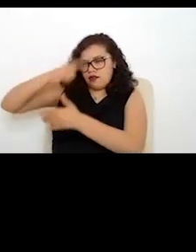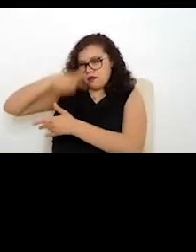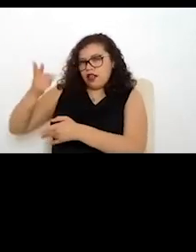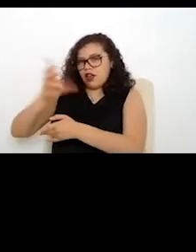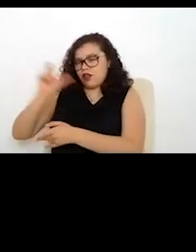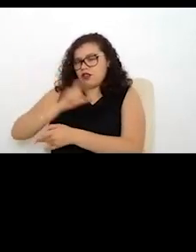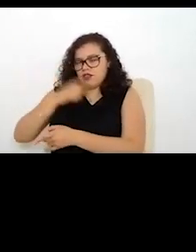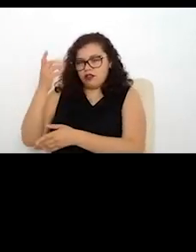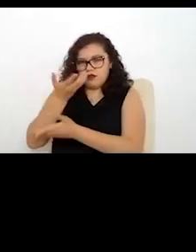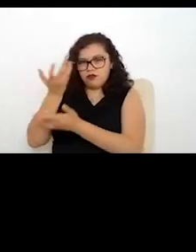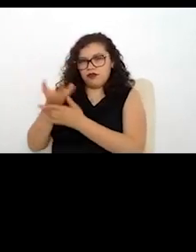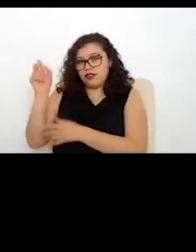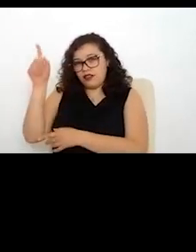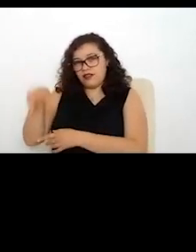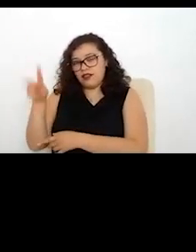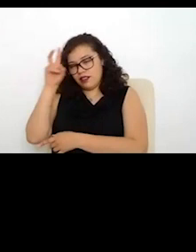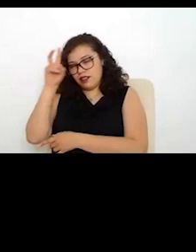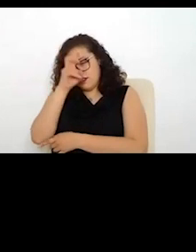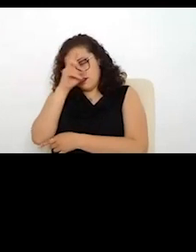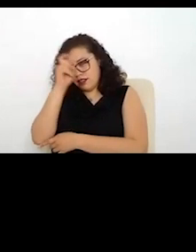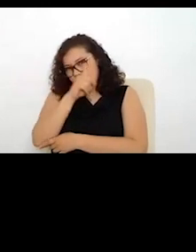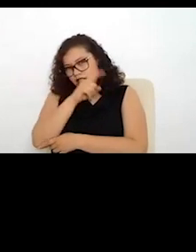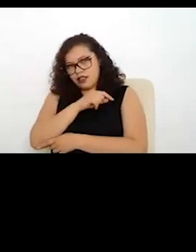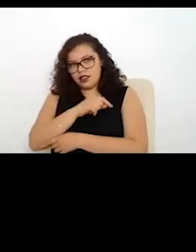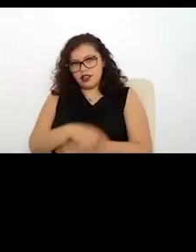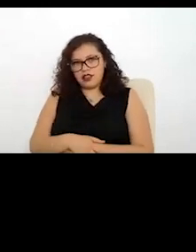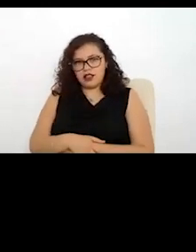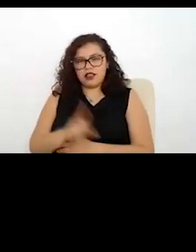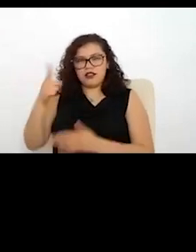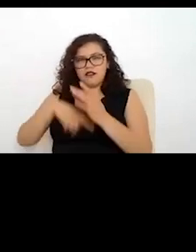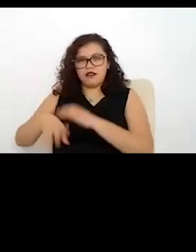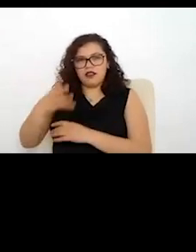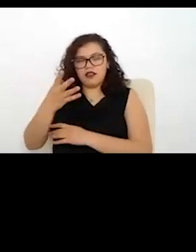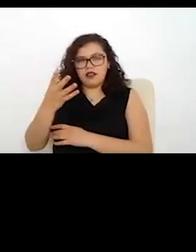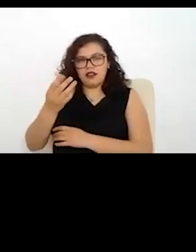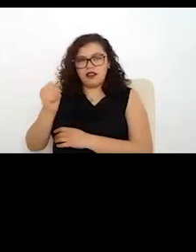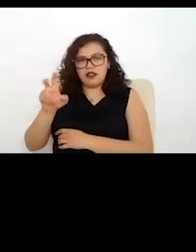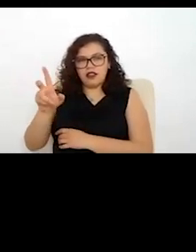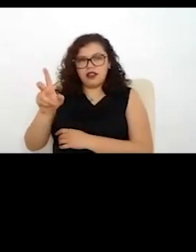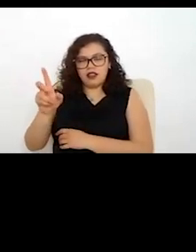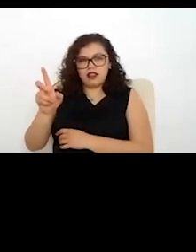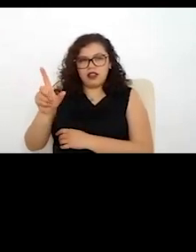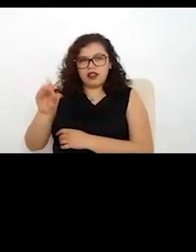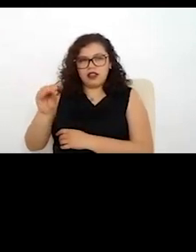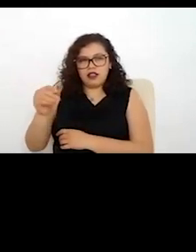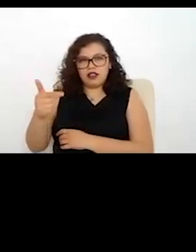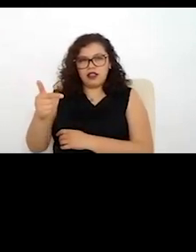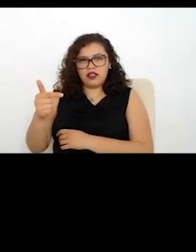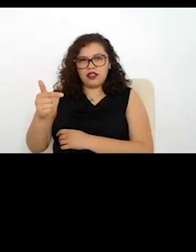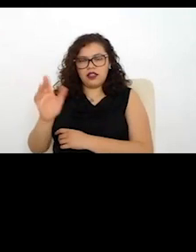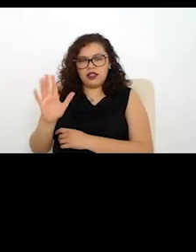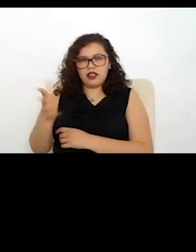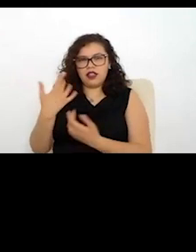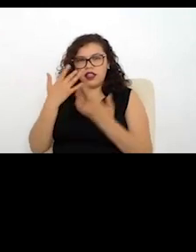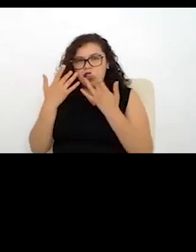también un poquito complicado porque a partir de 1937 se generó esta nueva ley en donde ya no es el retiro como antes, que se